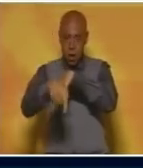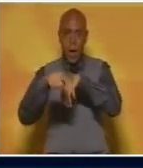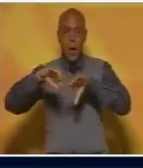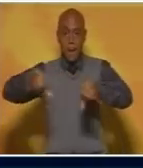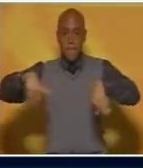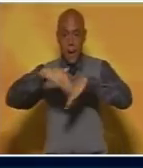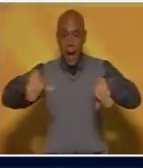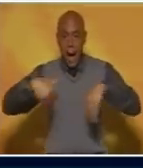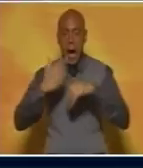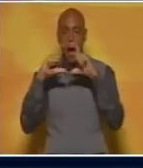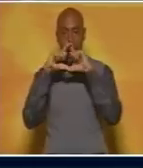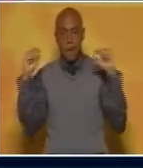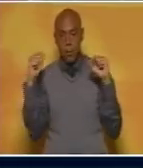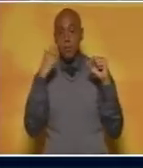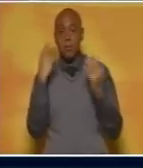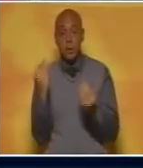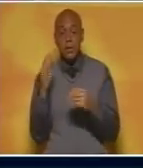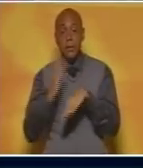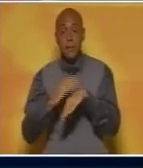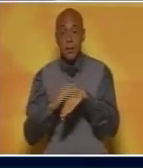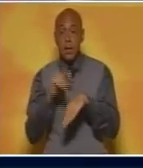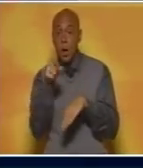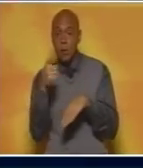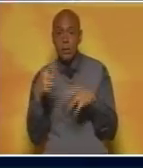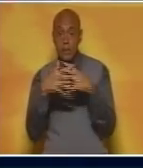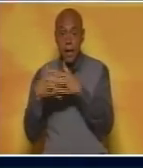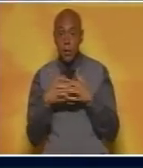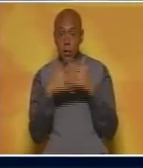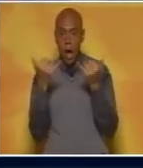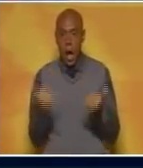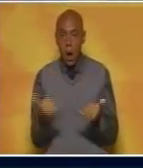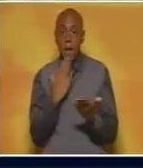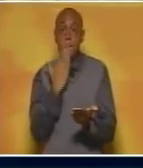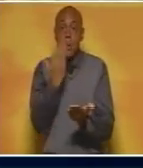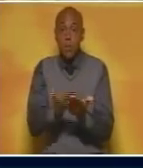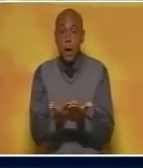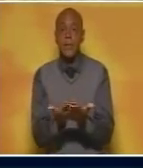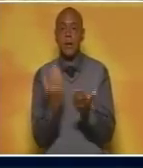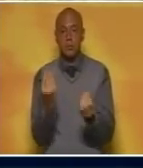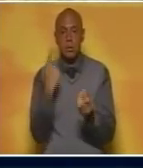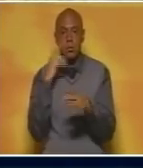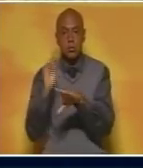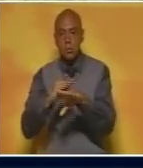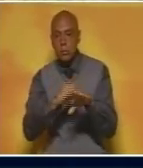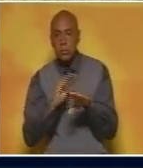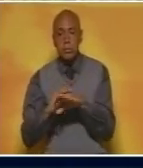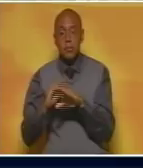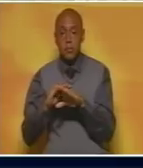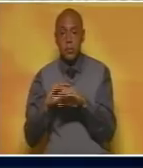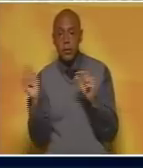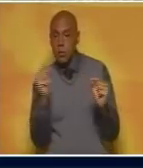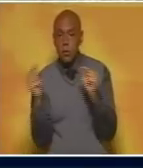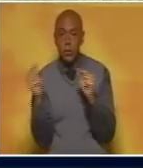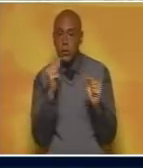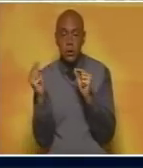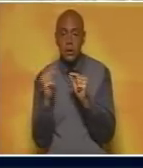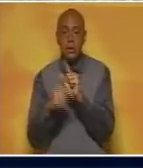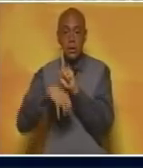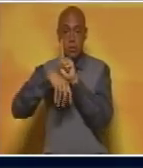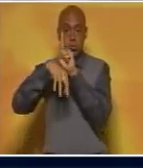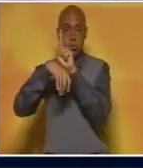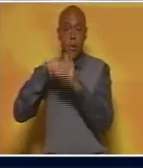de Pyongyang para que Estados Unidos ponga sobre la mesa nuevas propuestas en el atascado diálogo sobre la